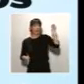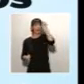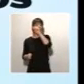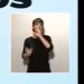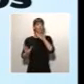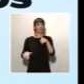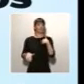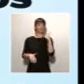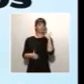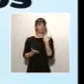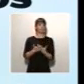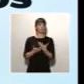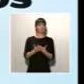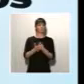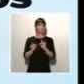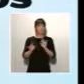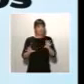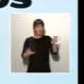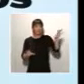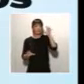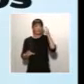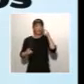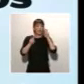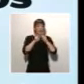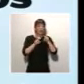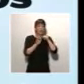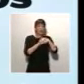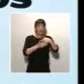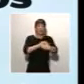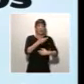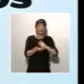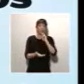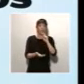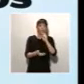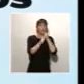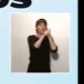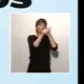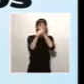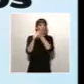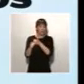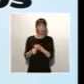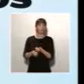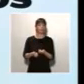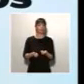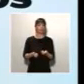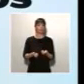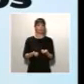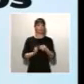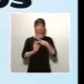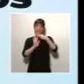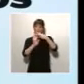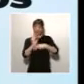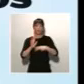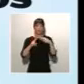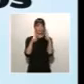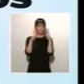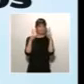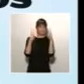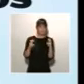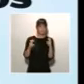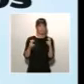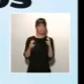territorio cómo se están desarrollando, cómo se están efectuando las normas de confinamiento que nos atañen.